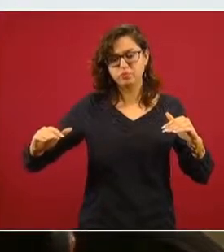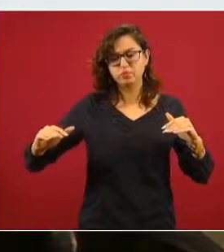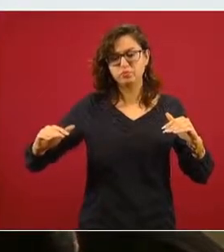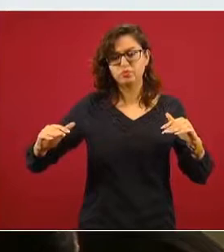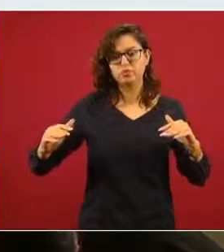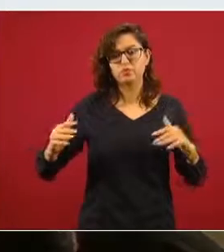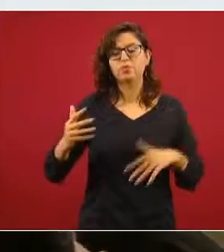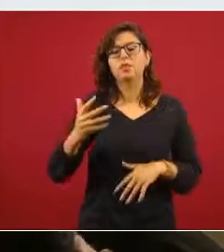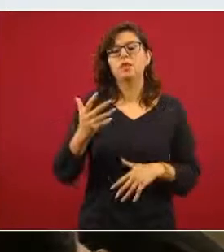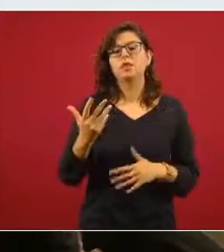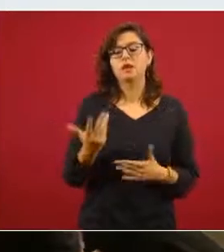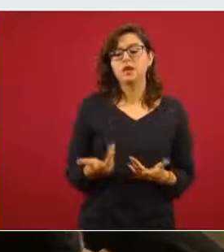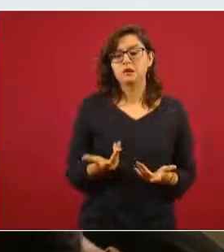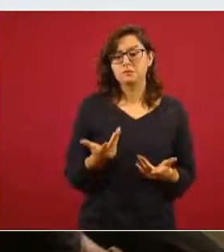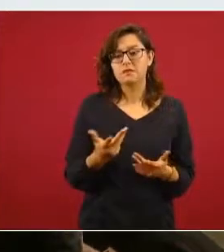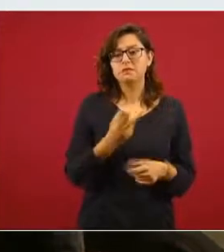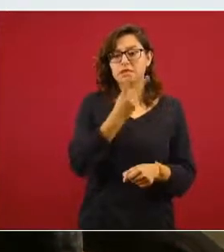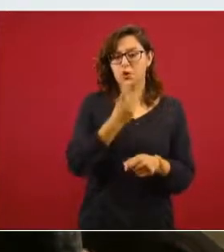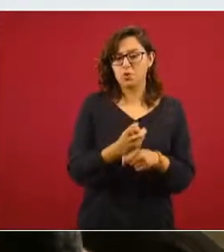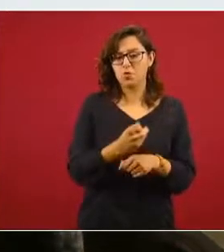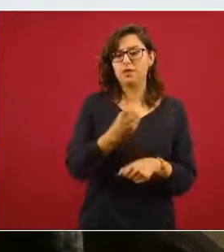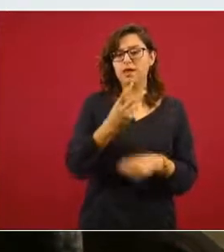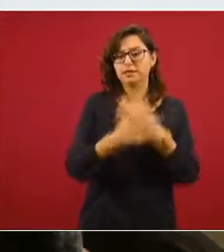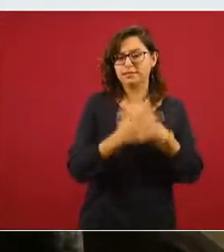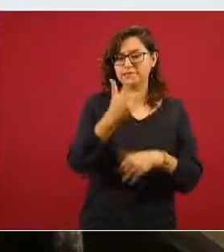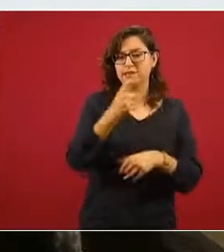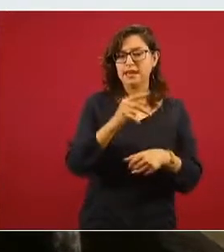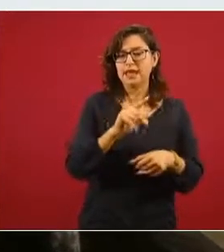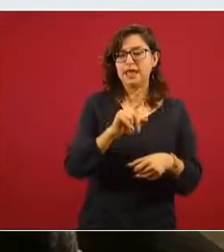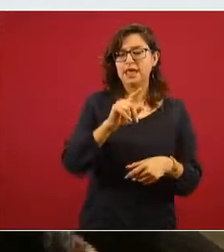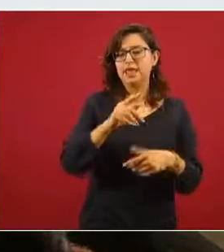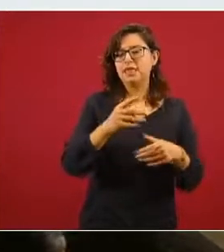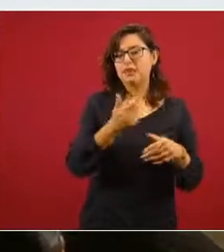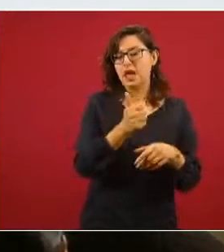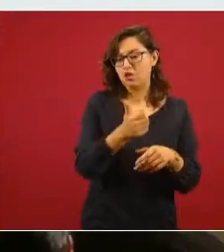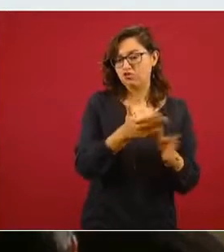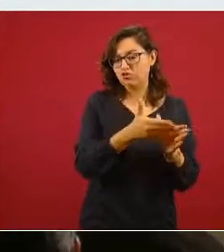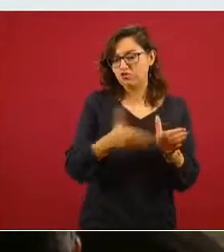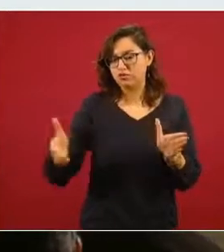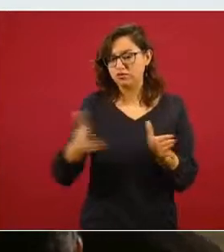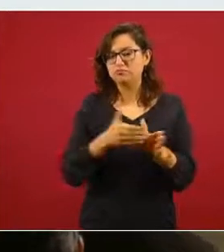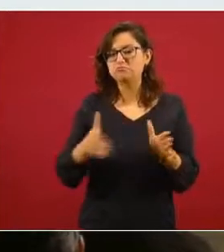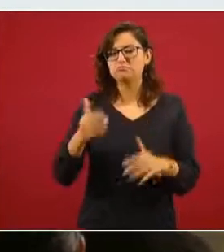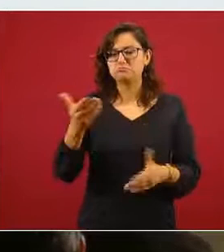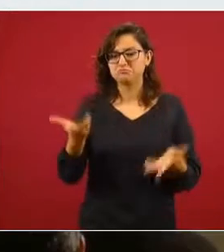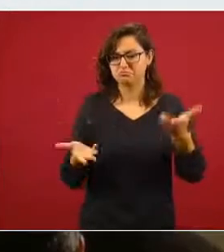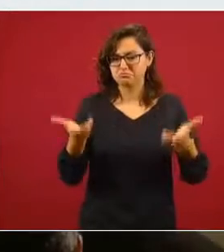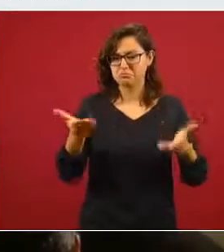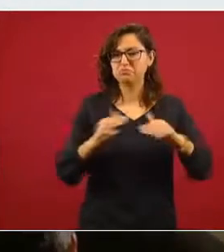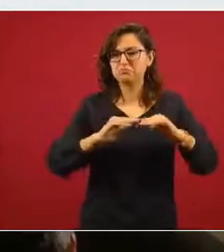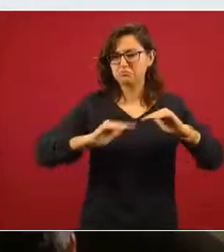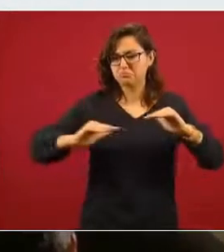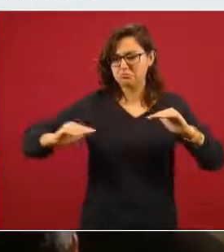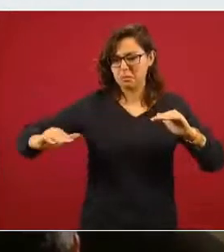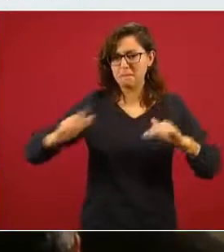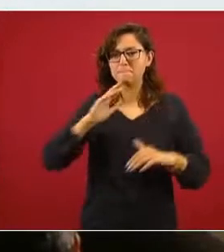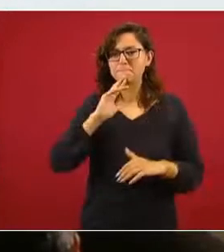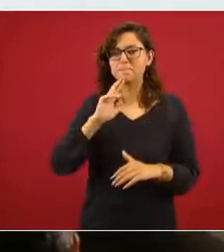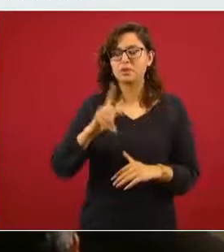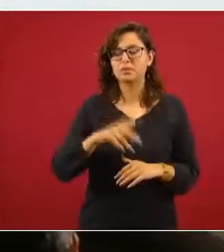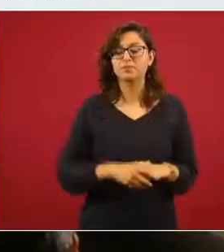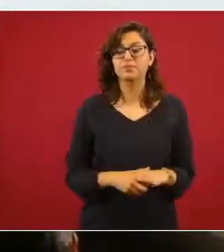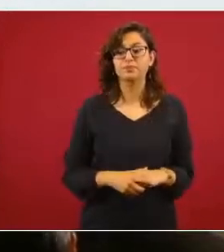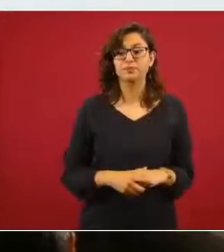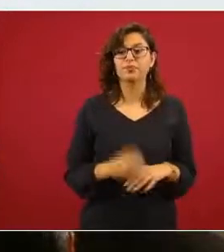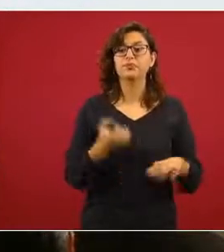hasta la primera quincena de agosto, y en la segunda quincena de agosto está en un periodo de estabilidad. La siguiente. El Estado de México